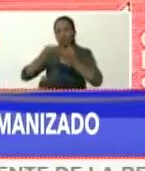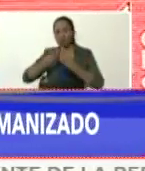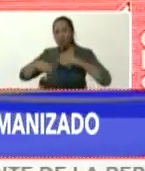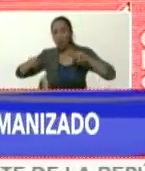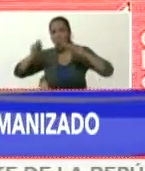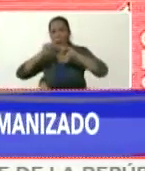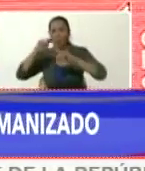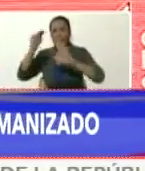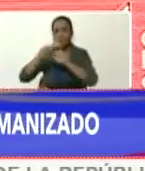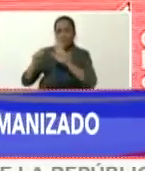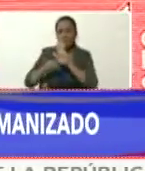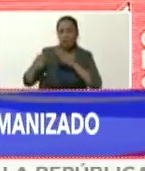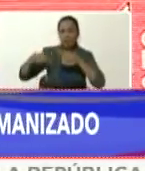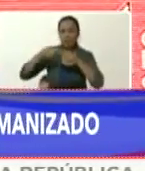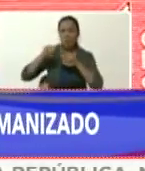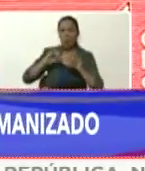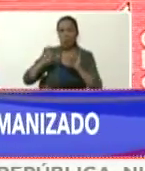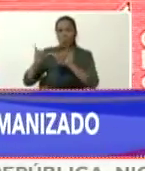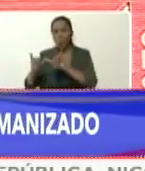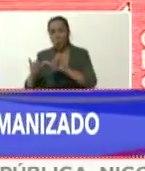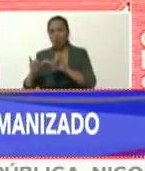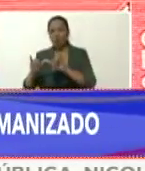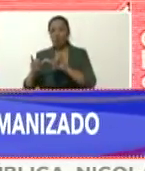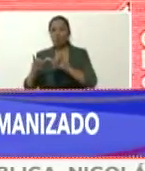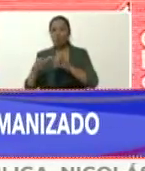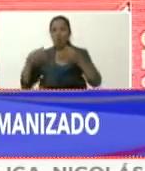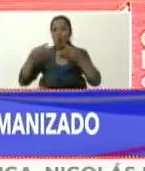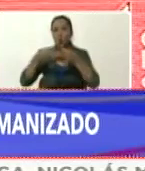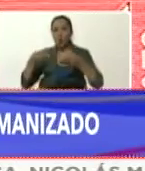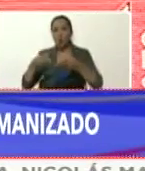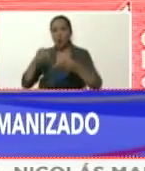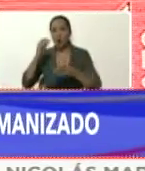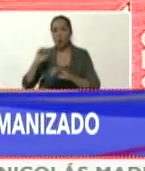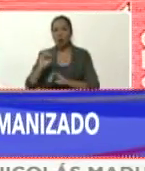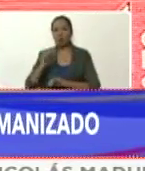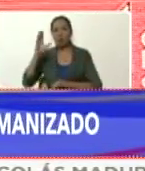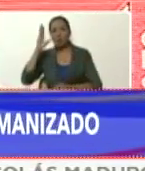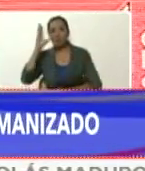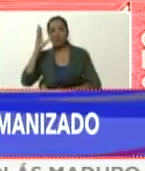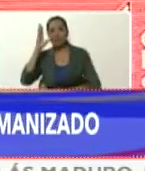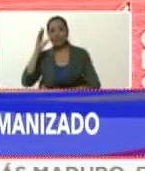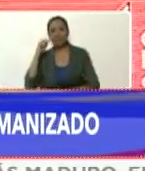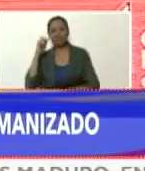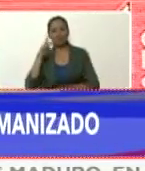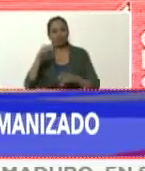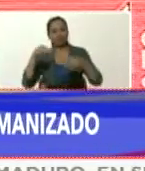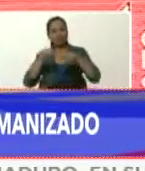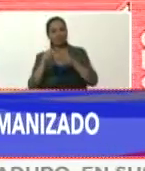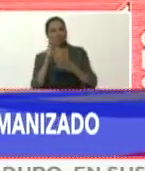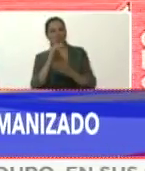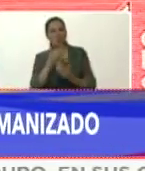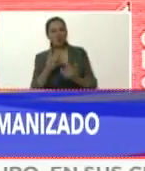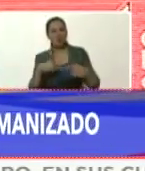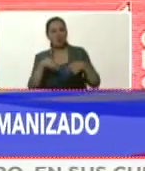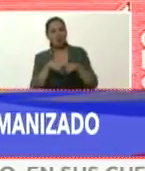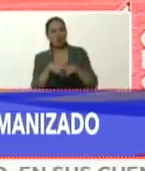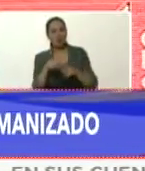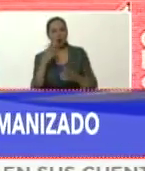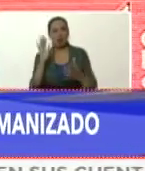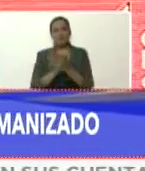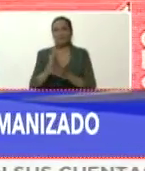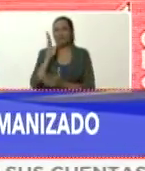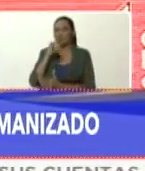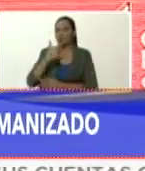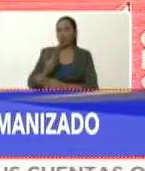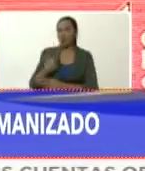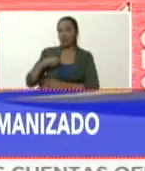esas oficinas, como la oficina de la alta comisionada, esa oficina es una oficina que se ha declarado enemiga